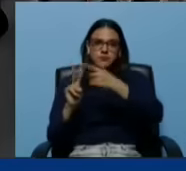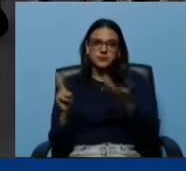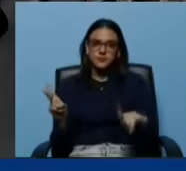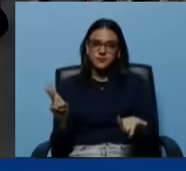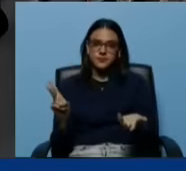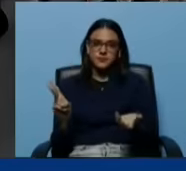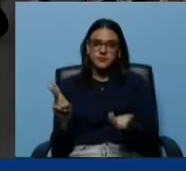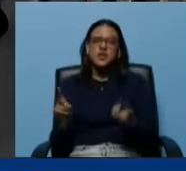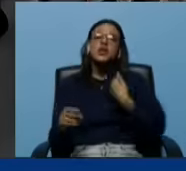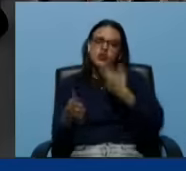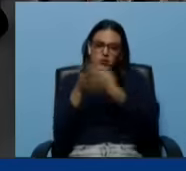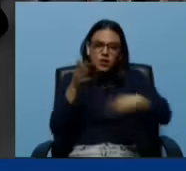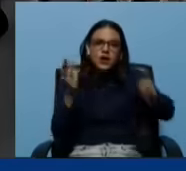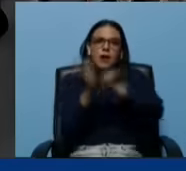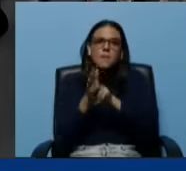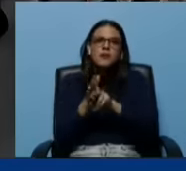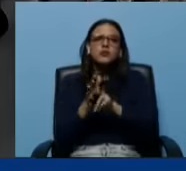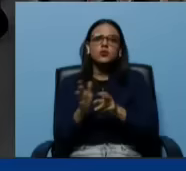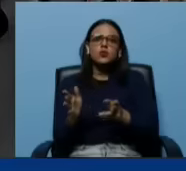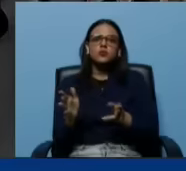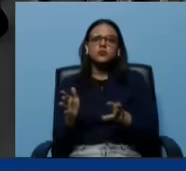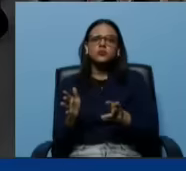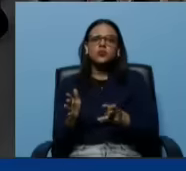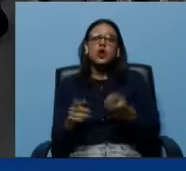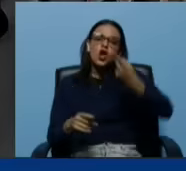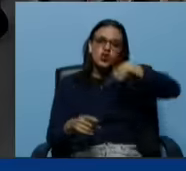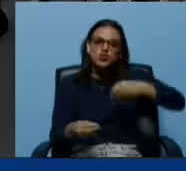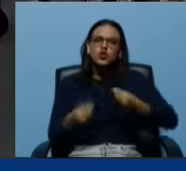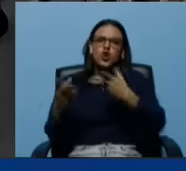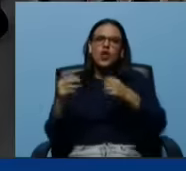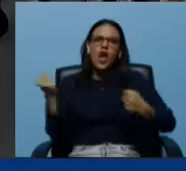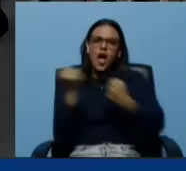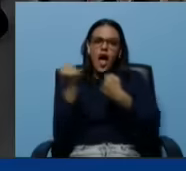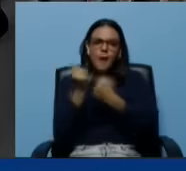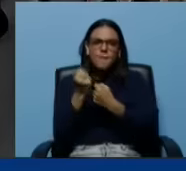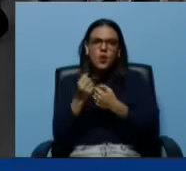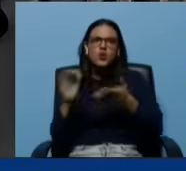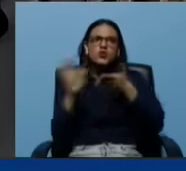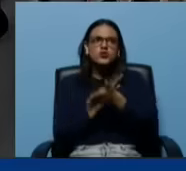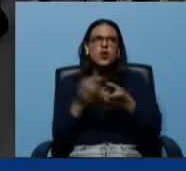Y reitero de nuevo nuestro apoyo a la declaración.